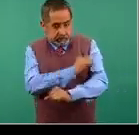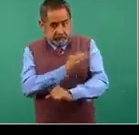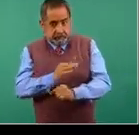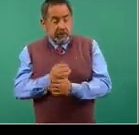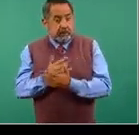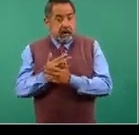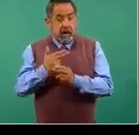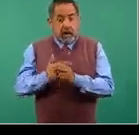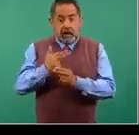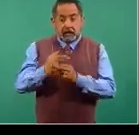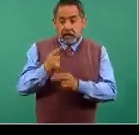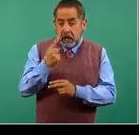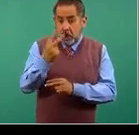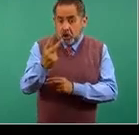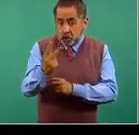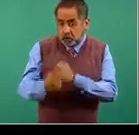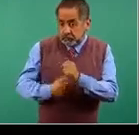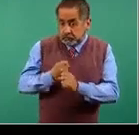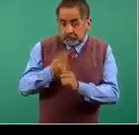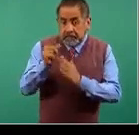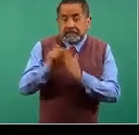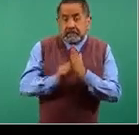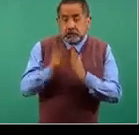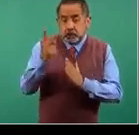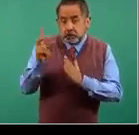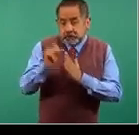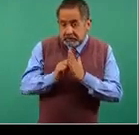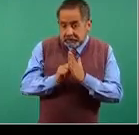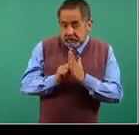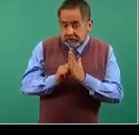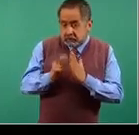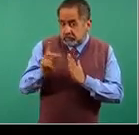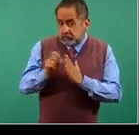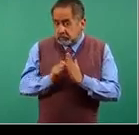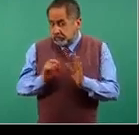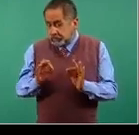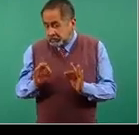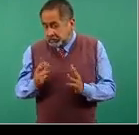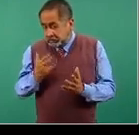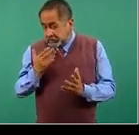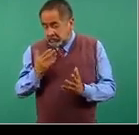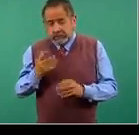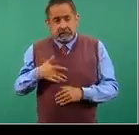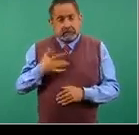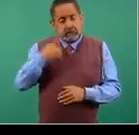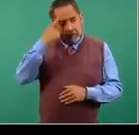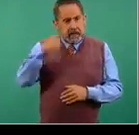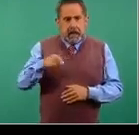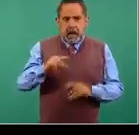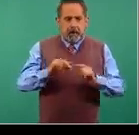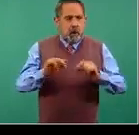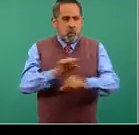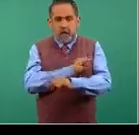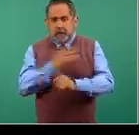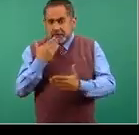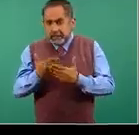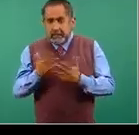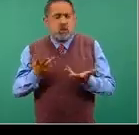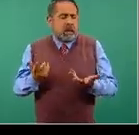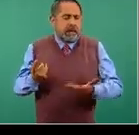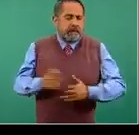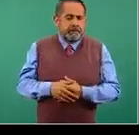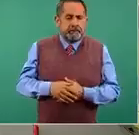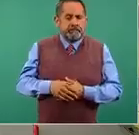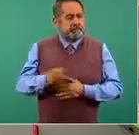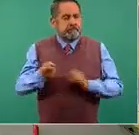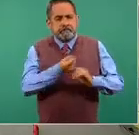que se les vuelva a vacunar, ¿no?, y si eso está bien dentro del plazo admitido para la vacuna. Y nos ha preguntado mucha gente por